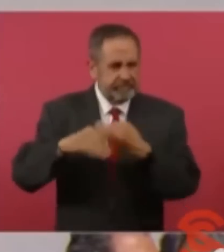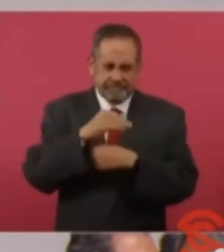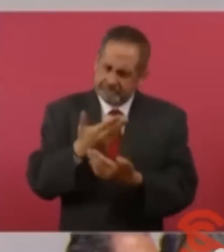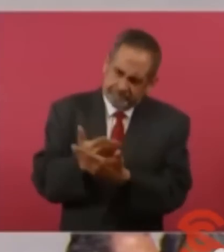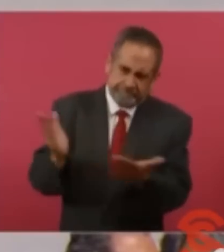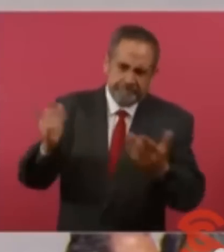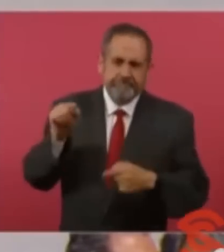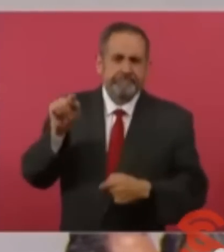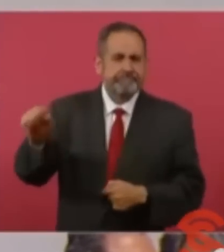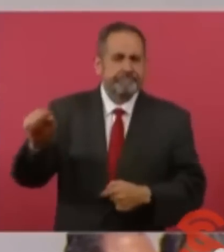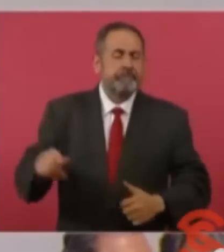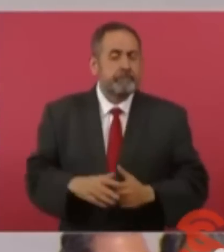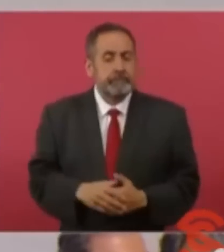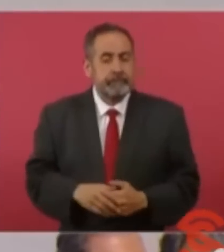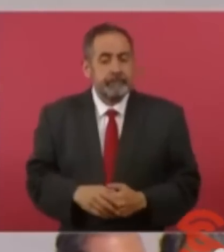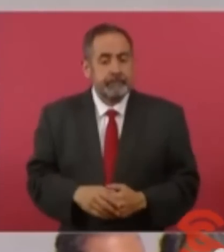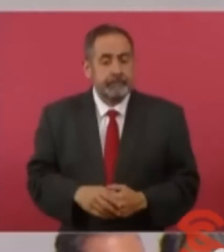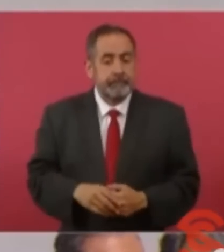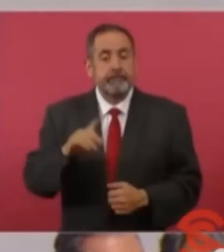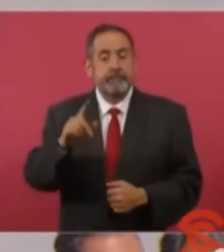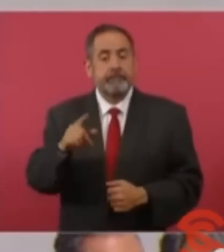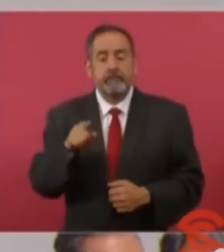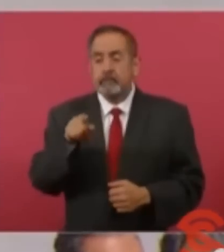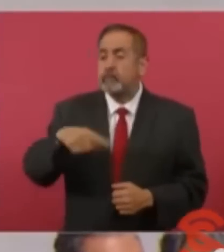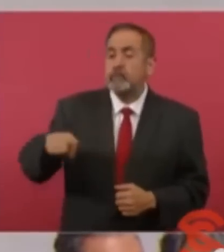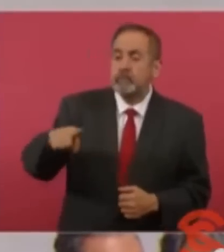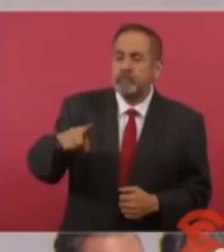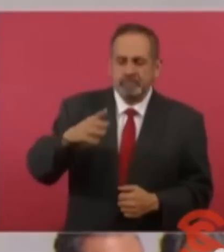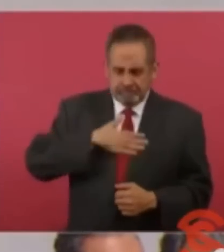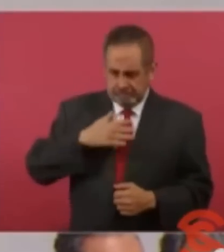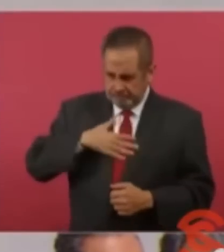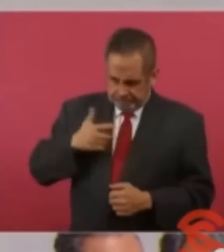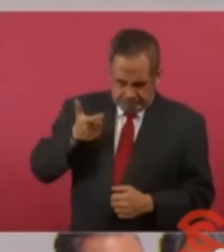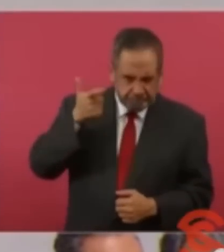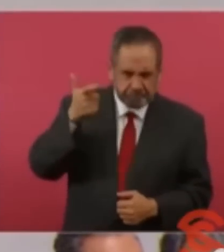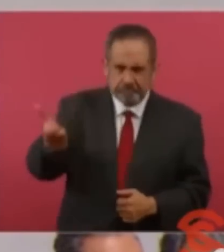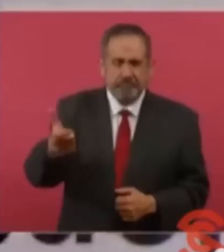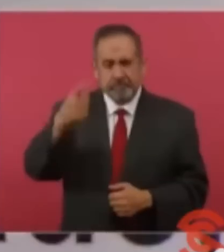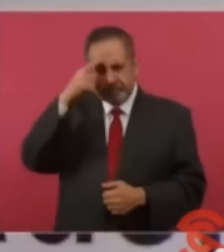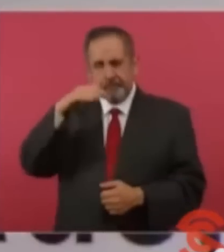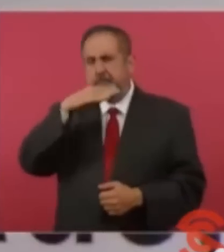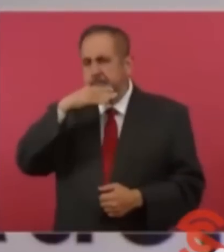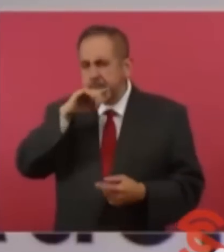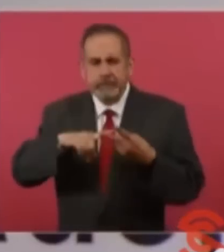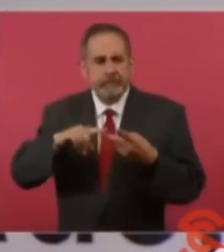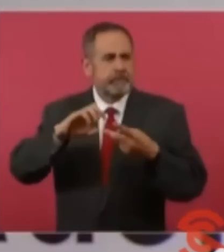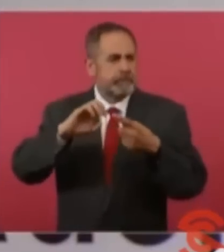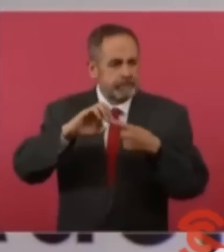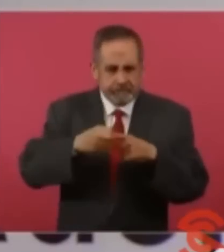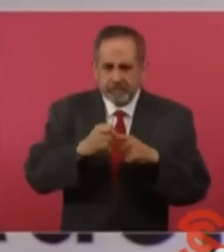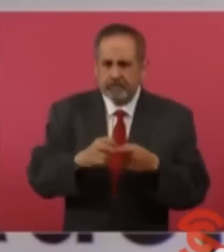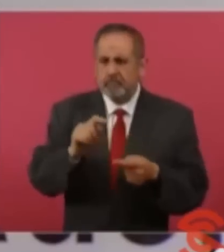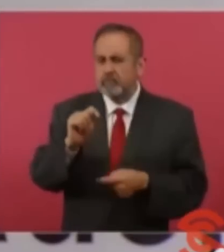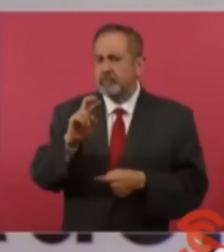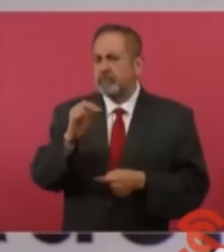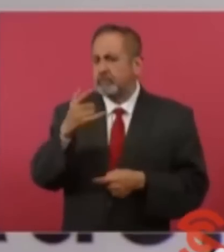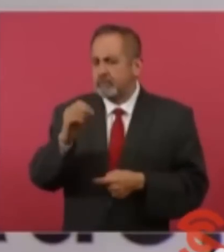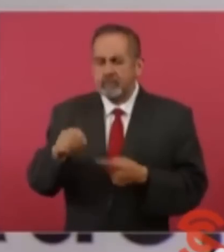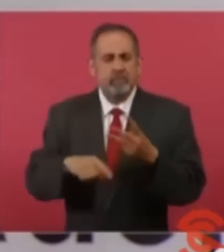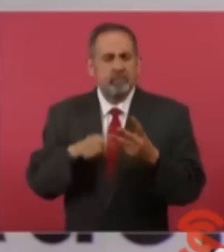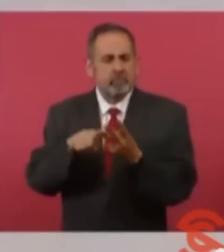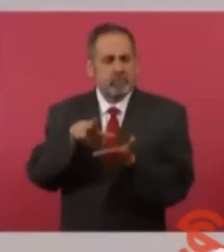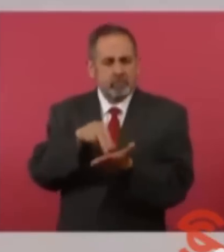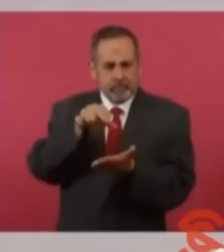Continuamos manteniendo el precio de garantía para el maíz, el frijol, el trigo harinero y